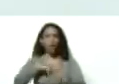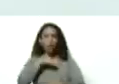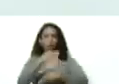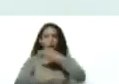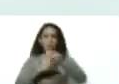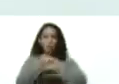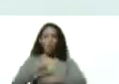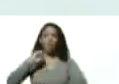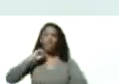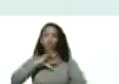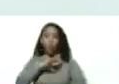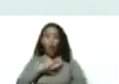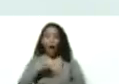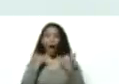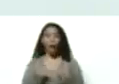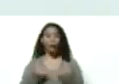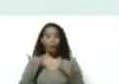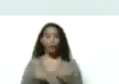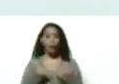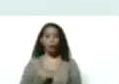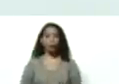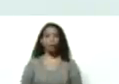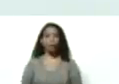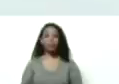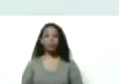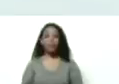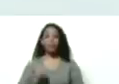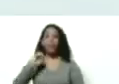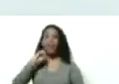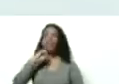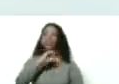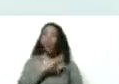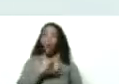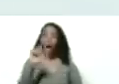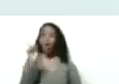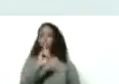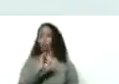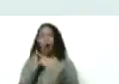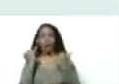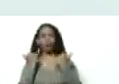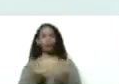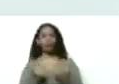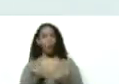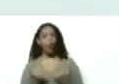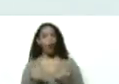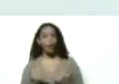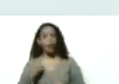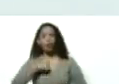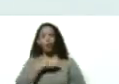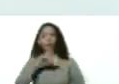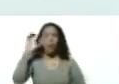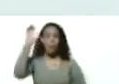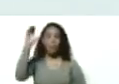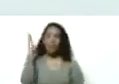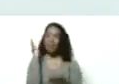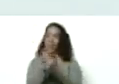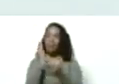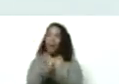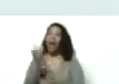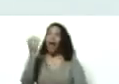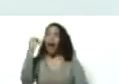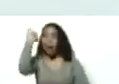historia reciente, de la historia no tan reciente, de nuestra patria. Siempre hay que estar